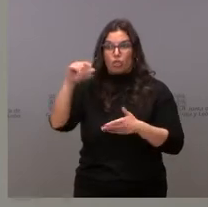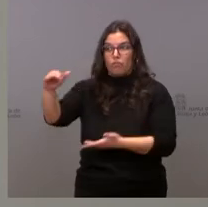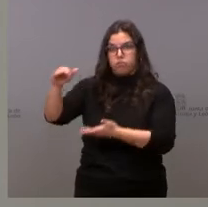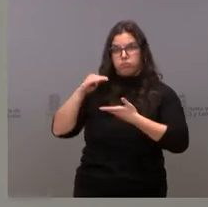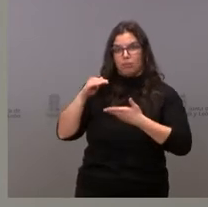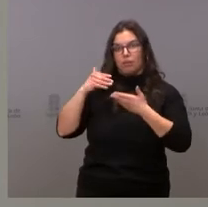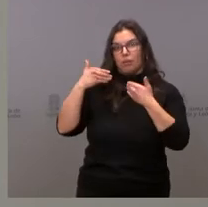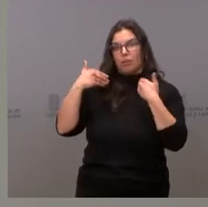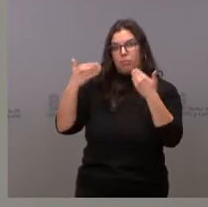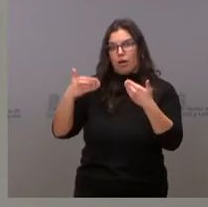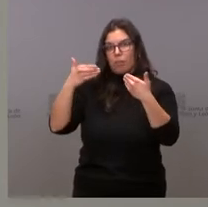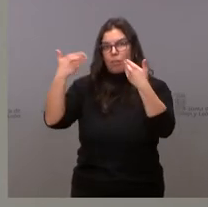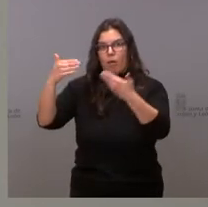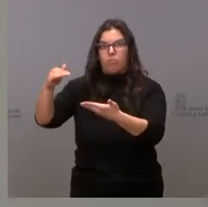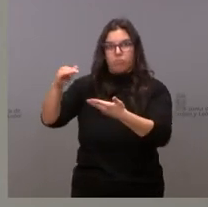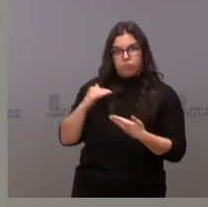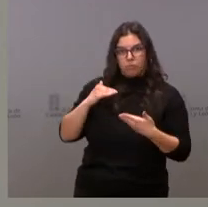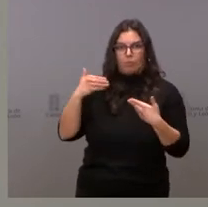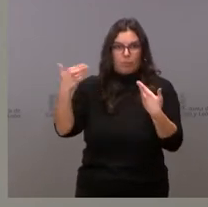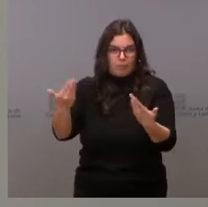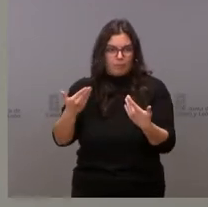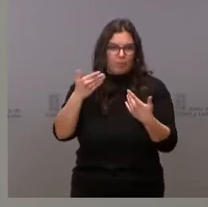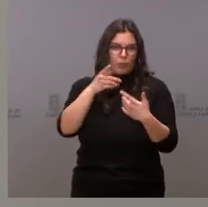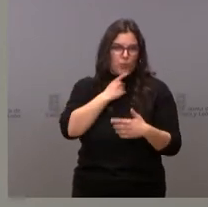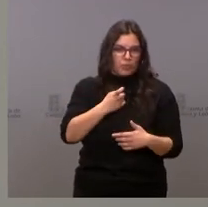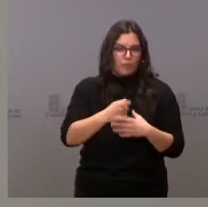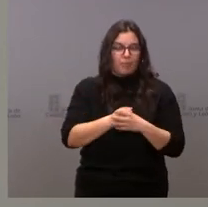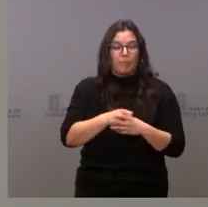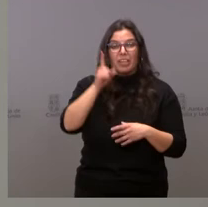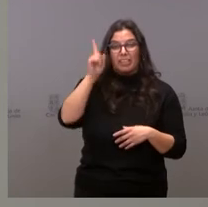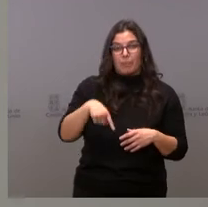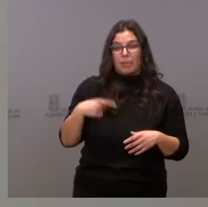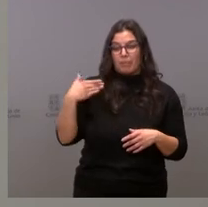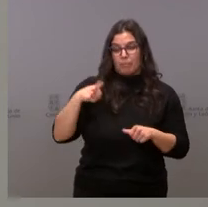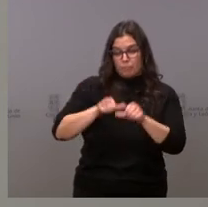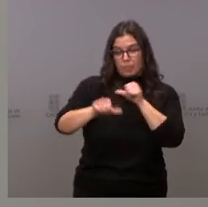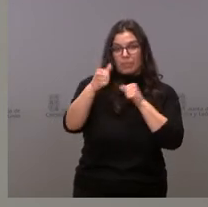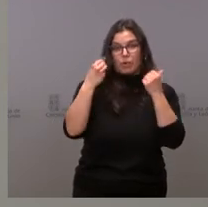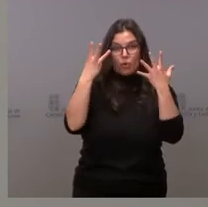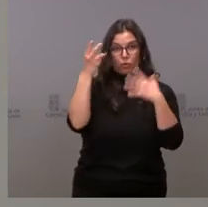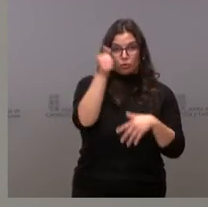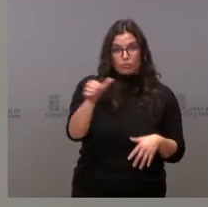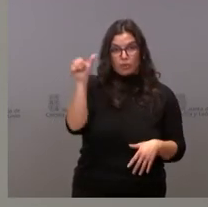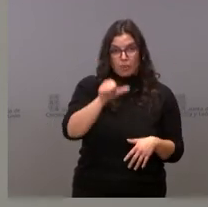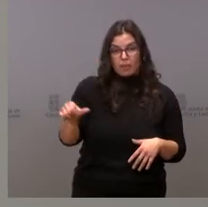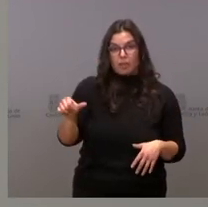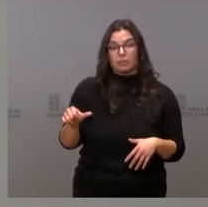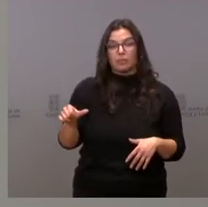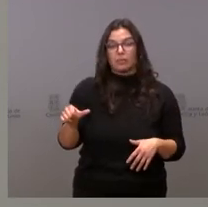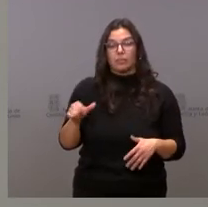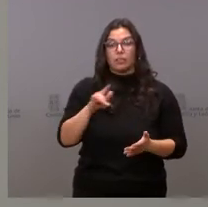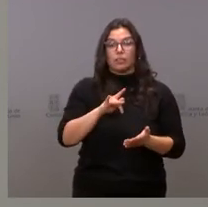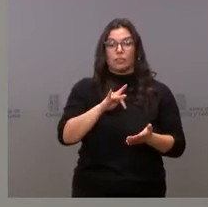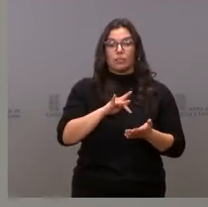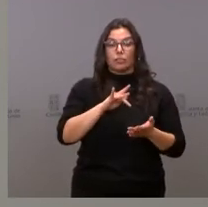hasta el pasado día 17 hay que decirles también que las próximas ocho semanas a partir de la administración de las primeras dosis